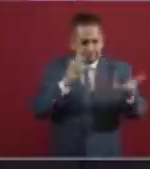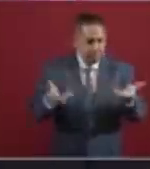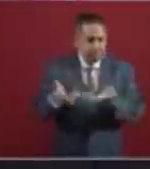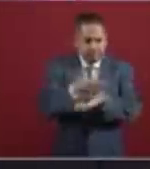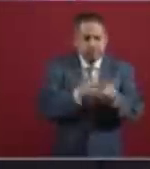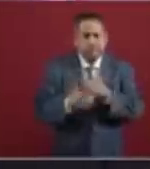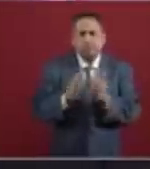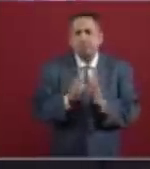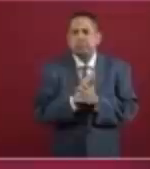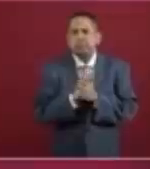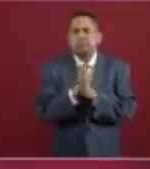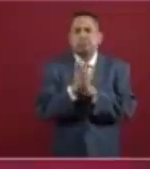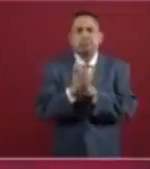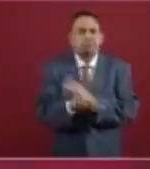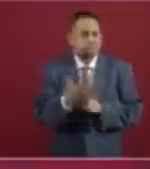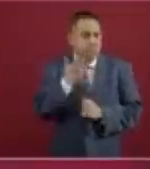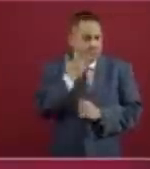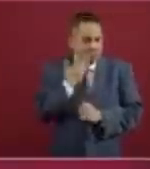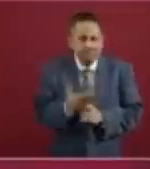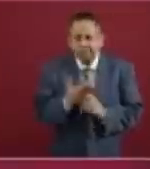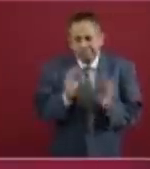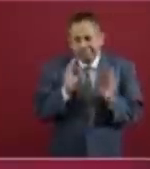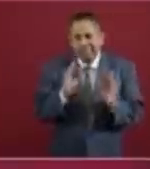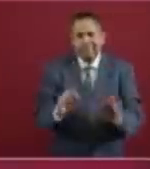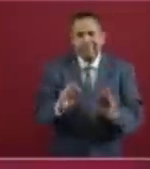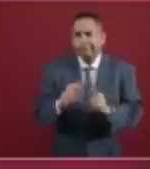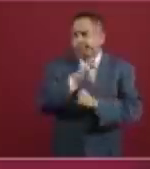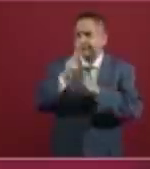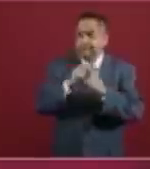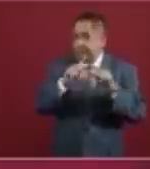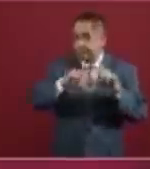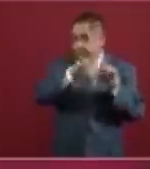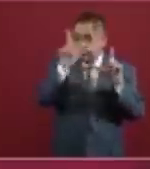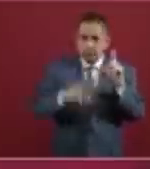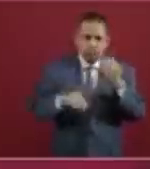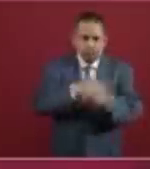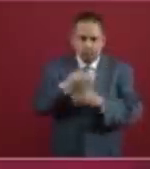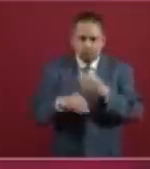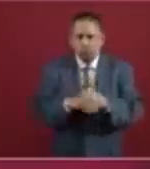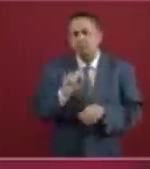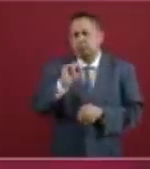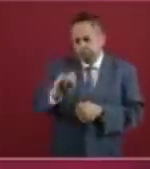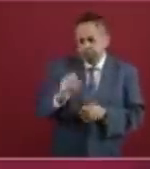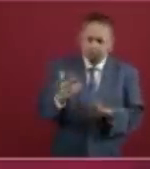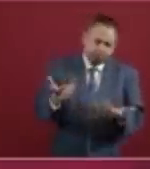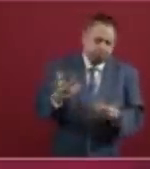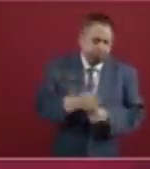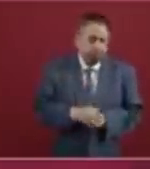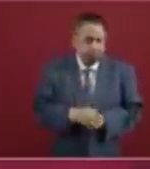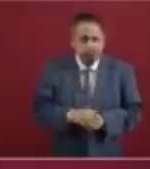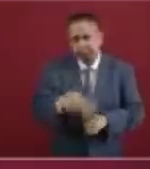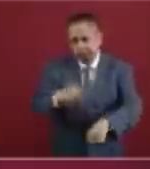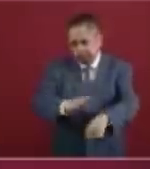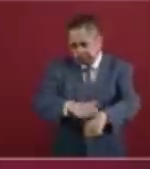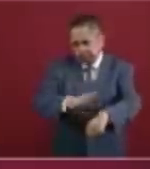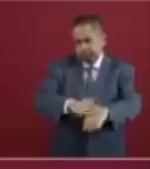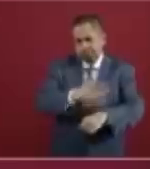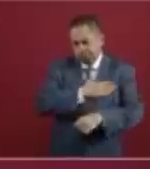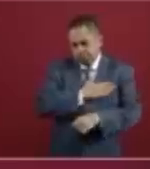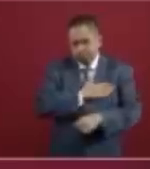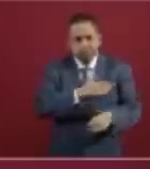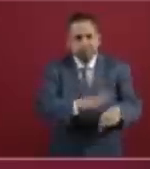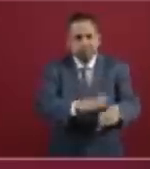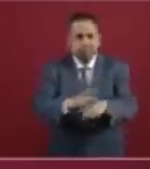se están dando por los cambios que se están llevando a cabo en el país. Entonces, sí exhorto a